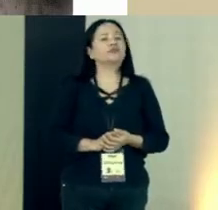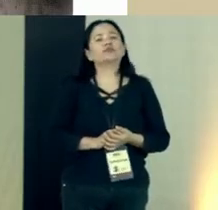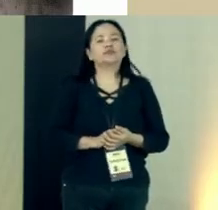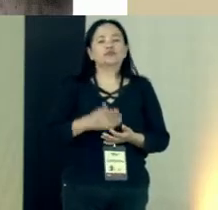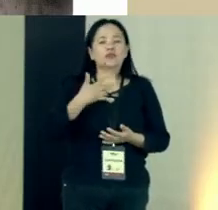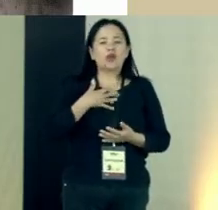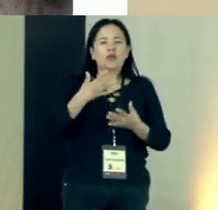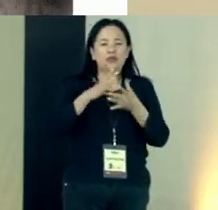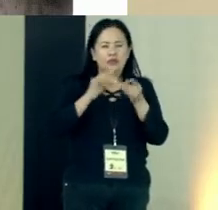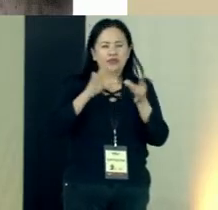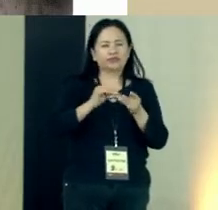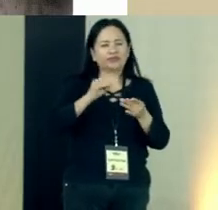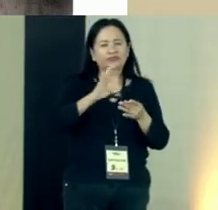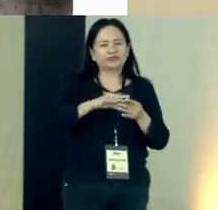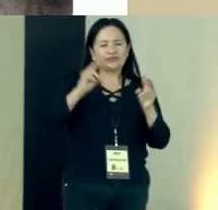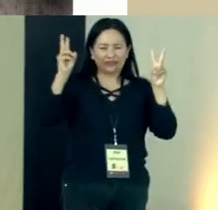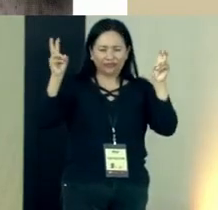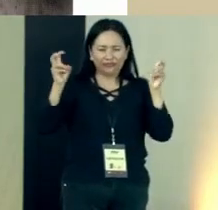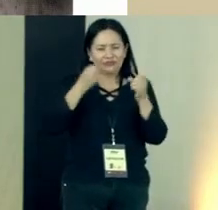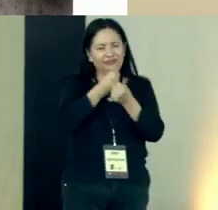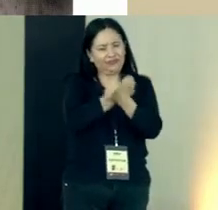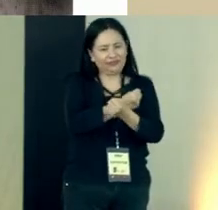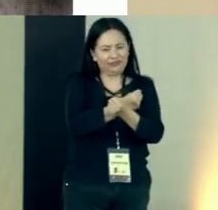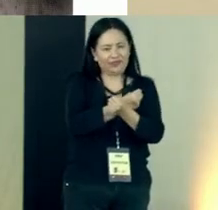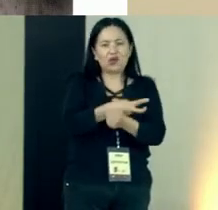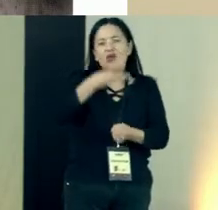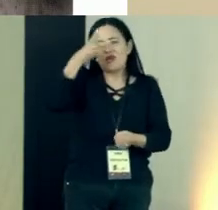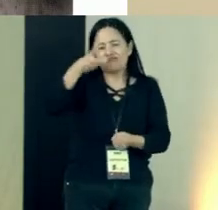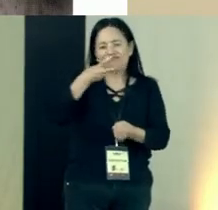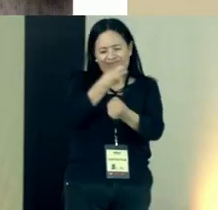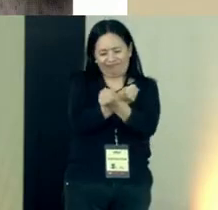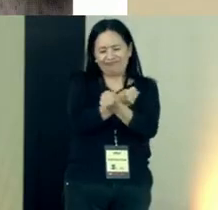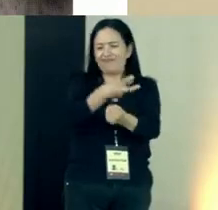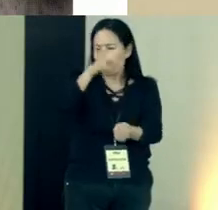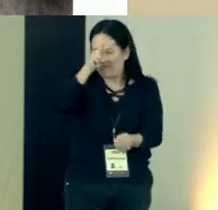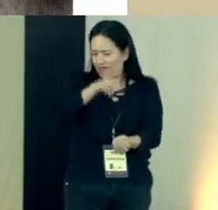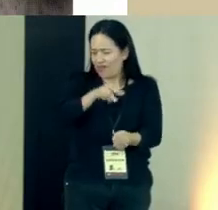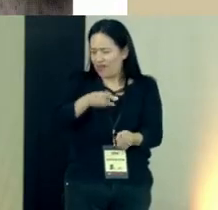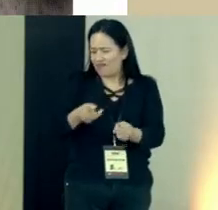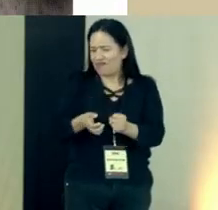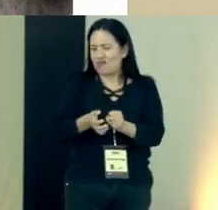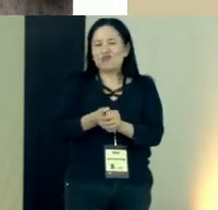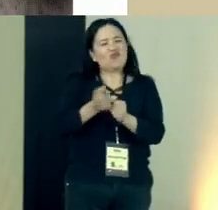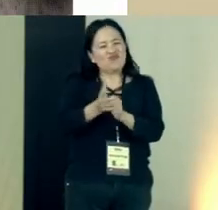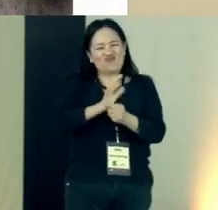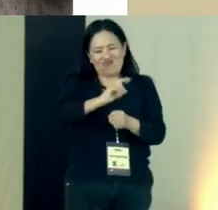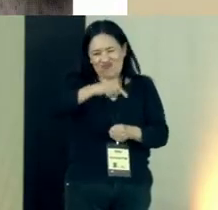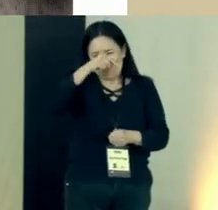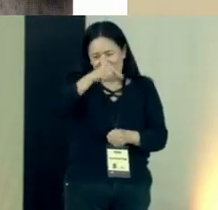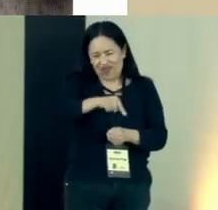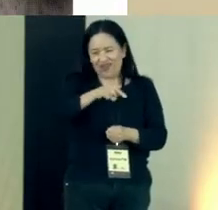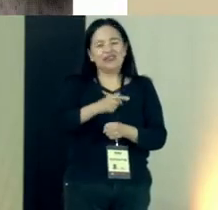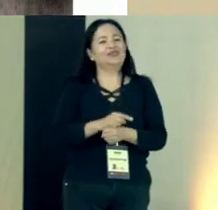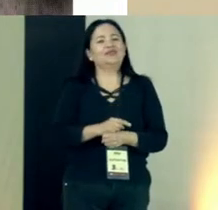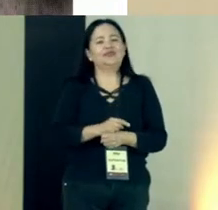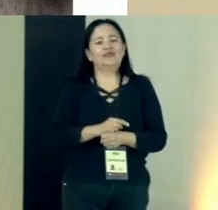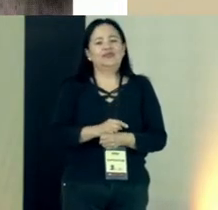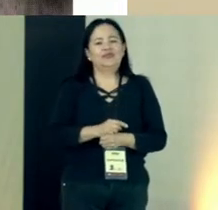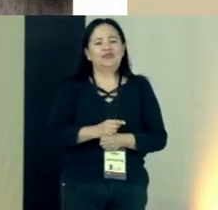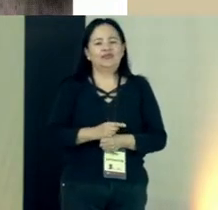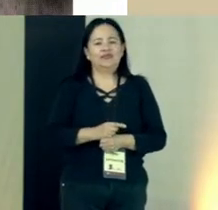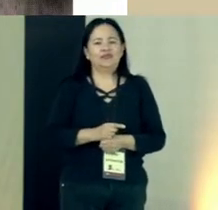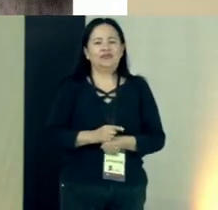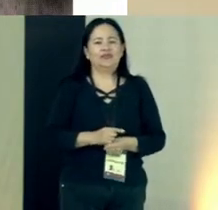de la esclavitud, esa que es la verdadera pandemia de la humanidad, ¿no? La horrible pandemia de la humanidad, y